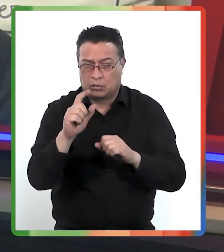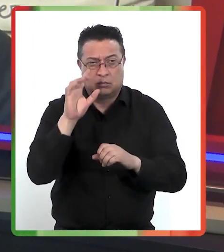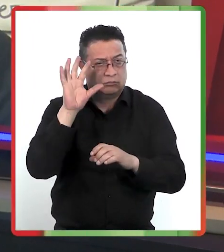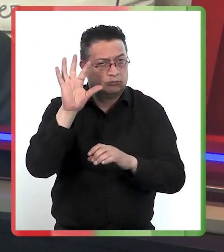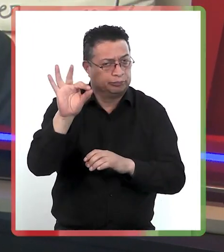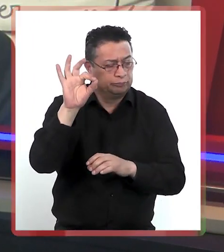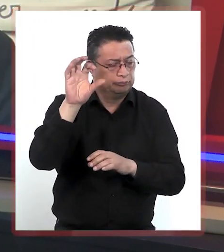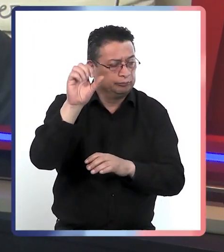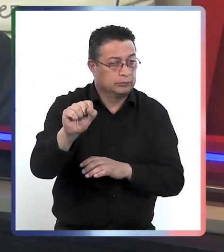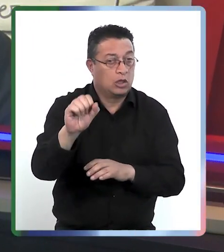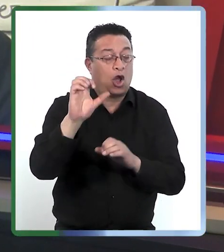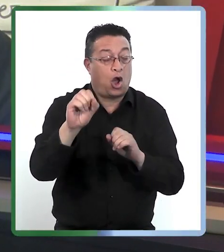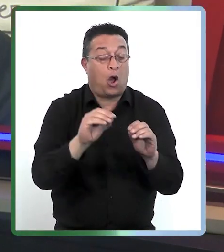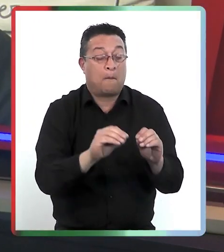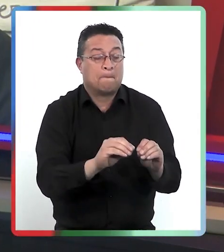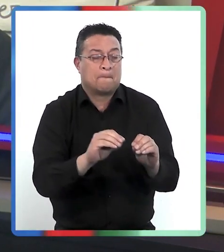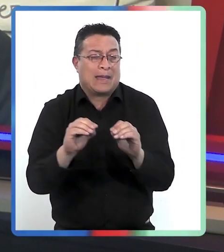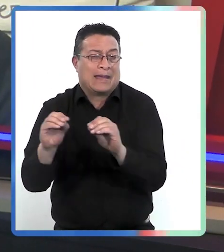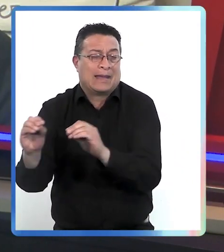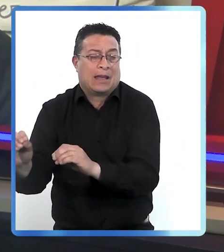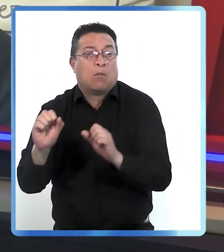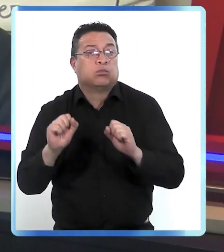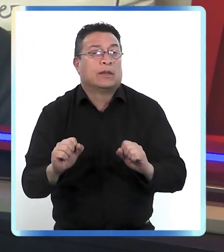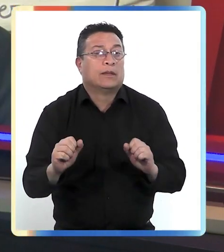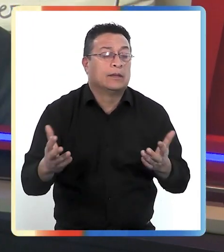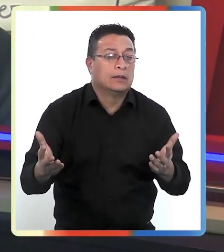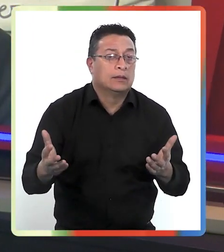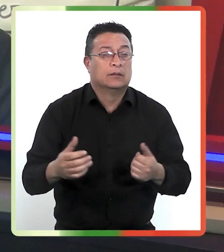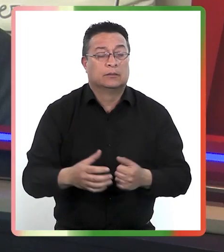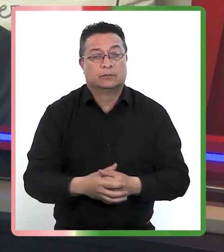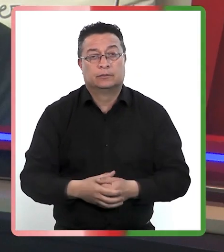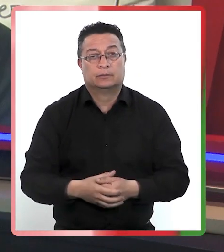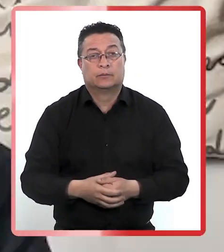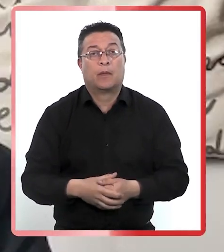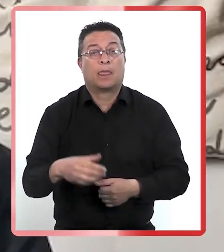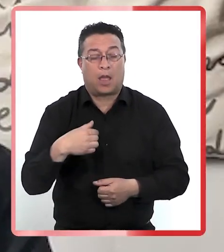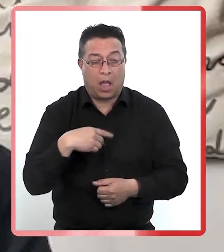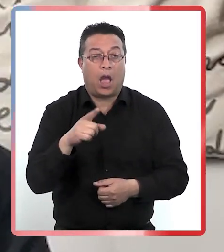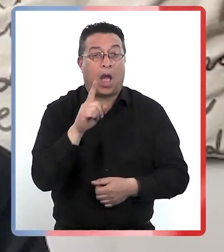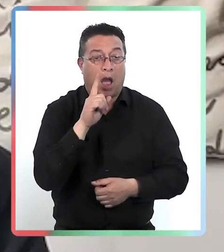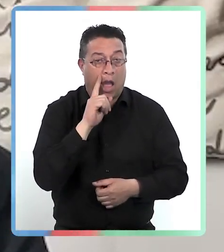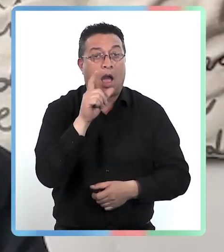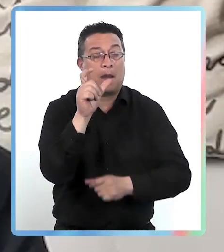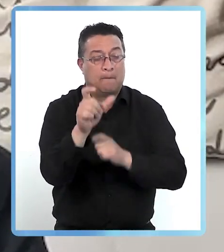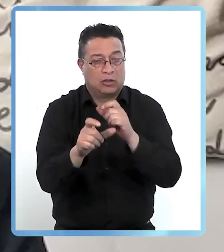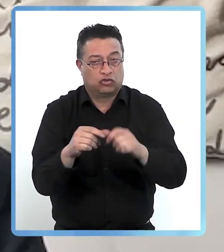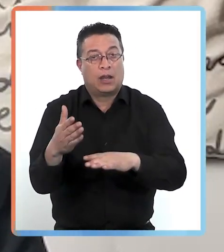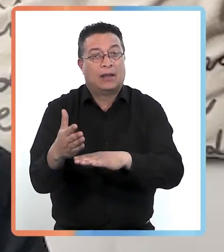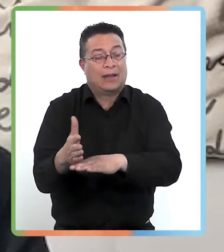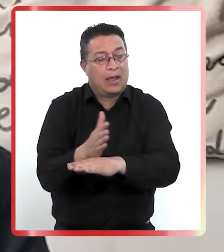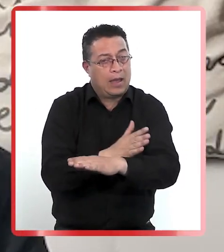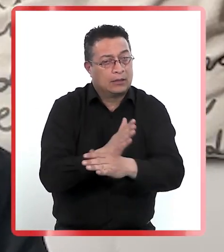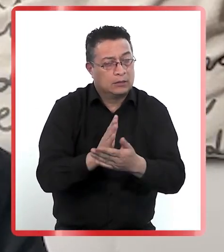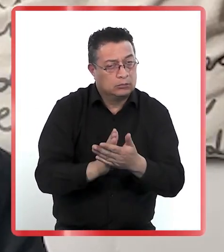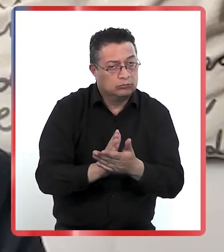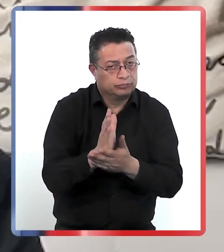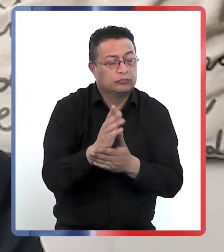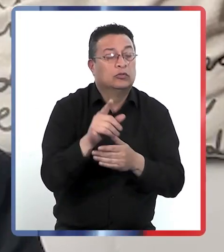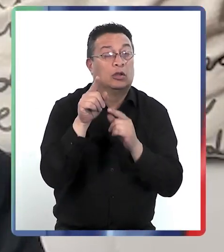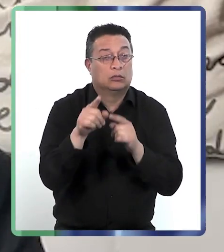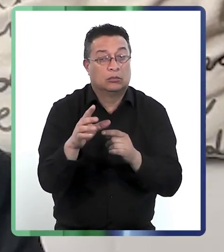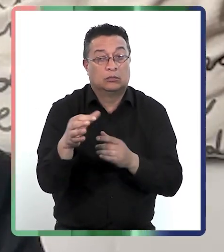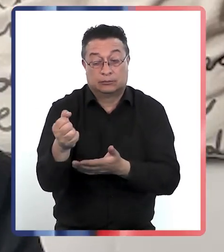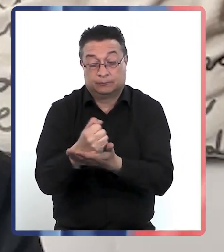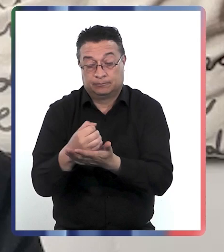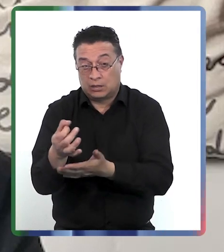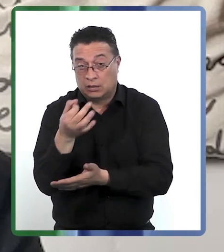eliminarlo de la enfermedad o retrasarla lo más posible? Cuando tenemos un paciente de inicio temprano, la verdad es que el tratamiento